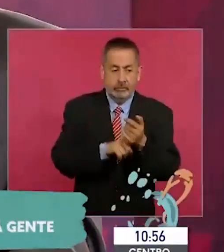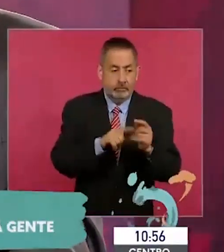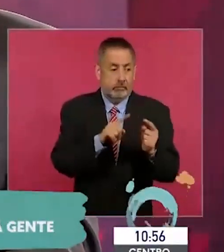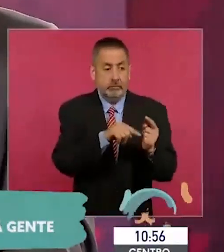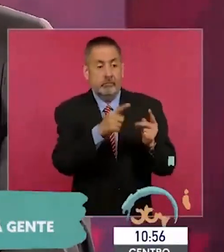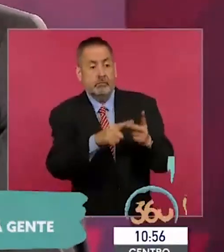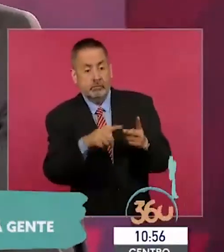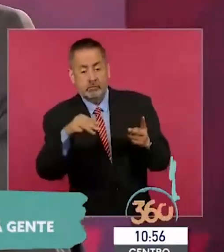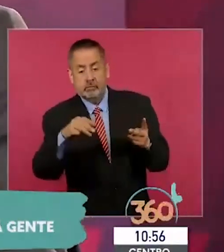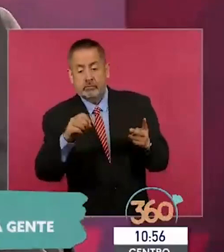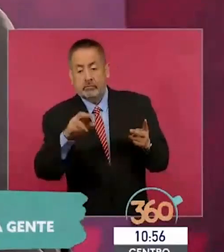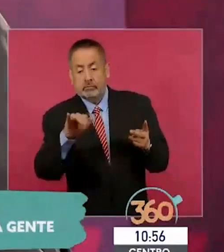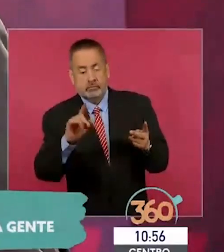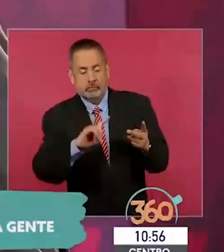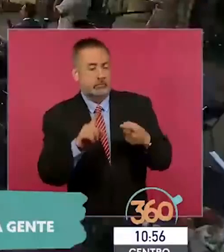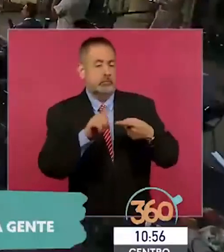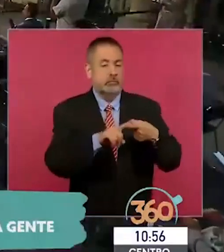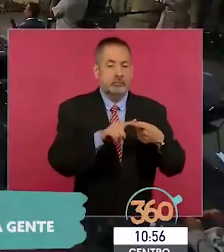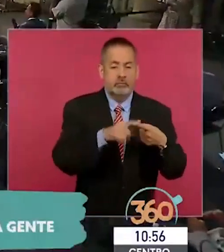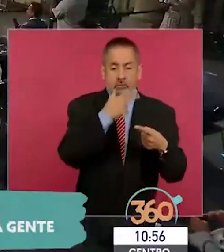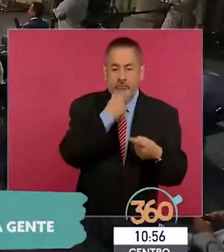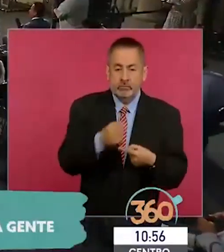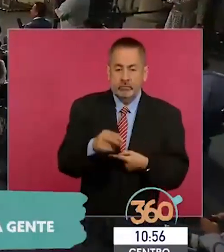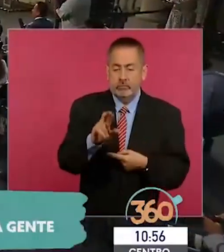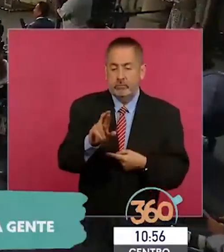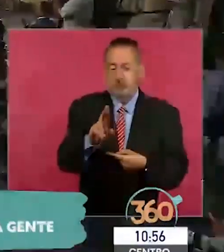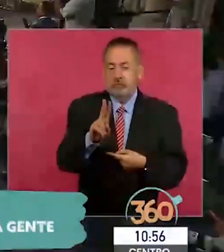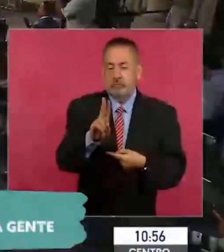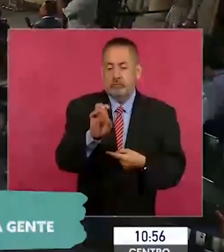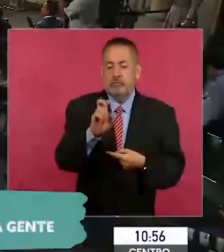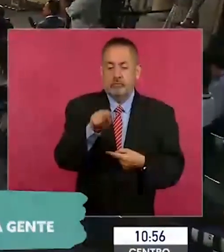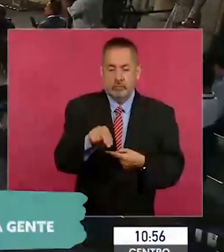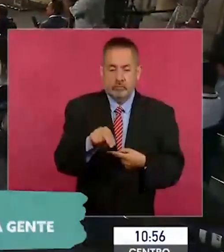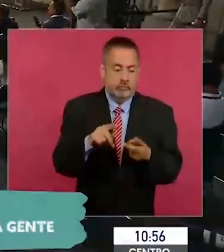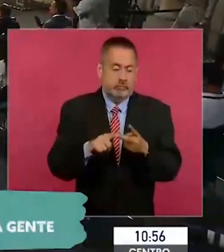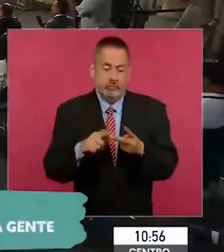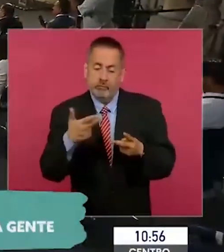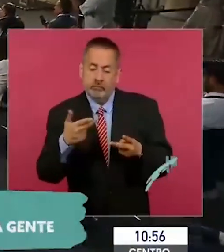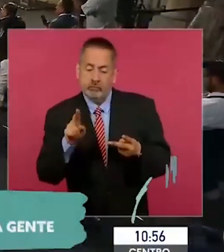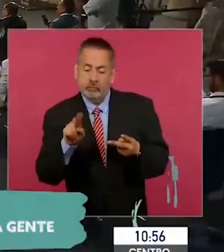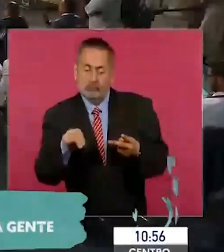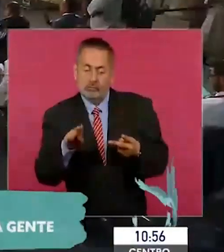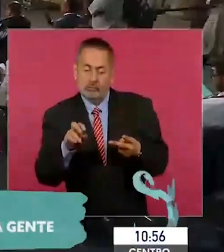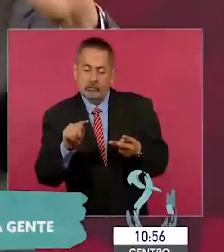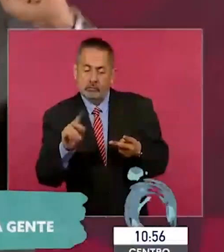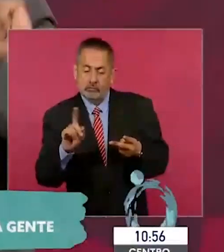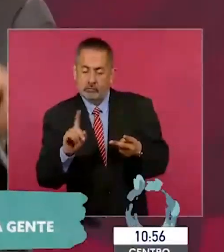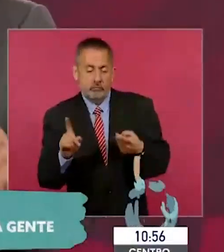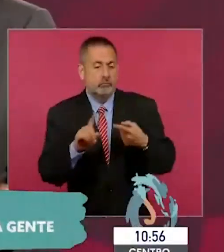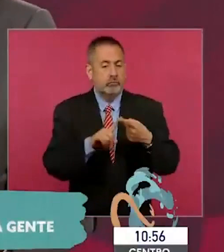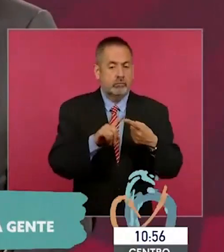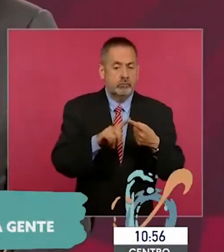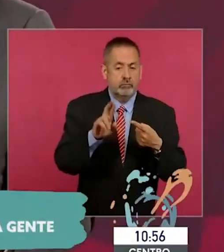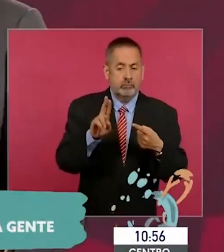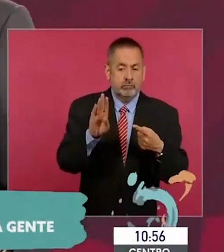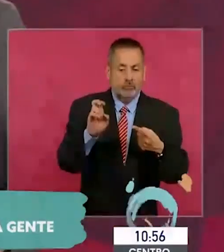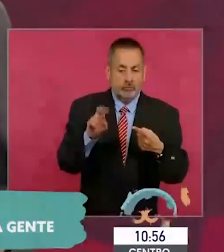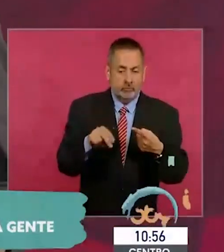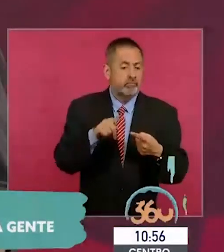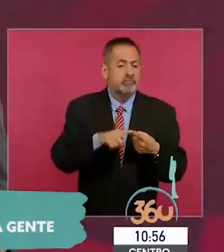del otro, Moreira, que es Humberto, no, Rubén. Hay